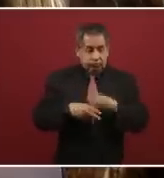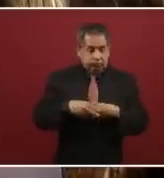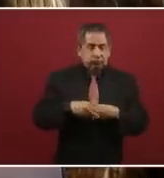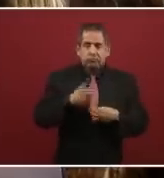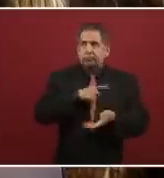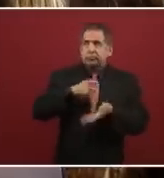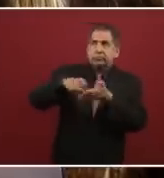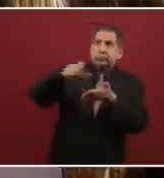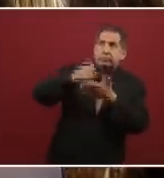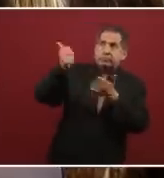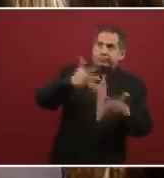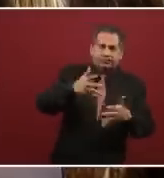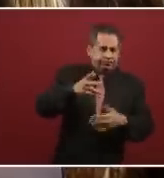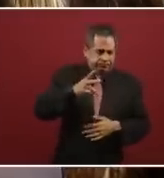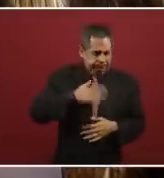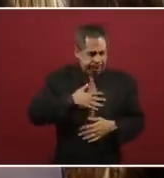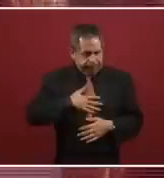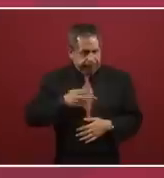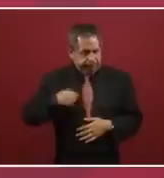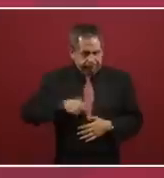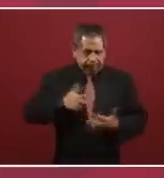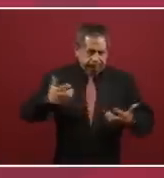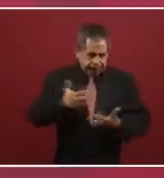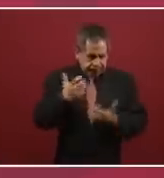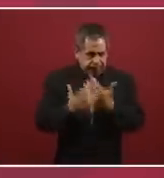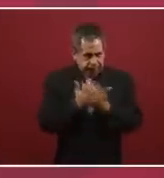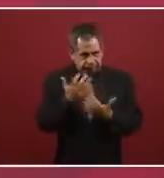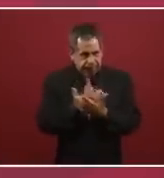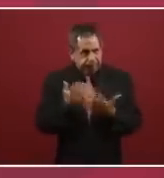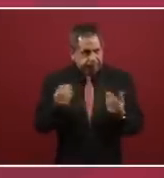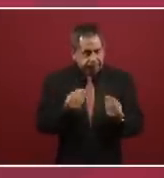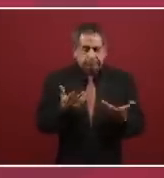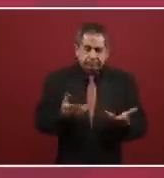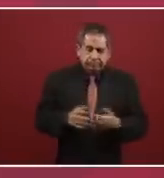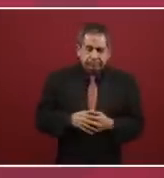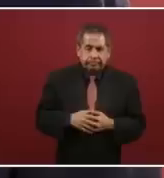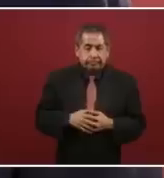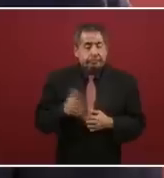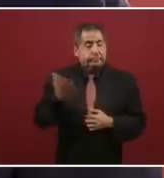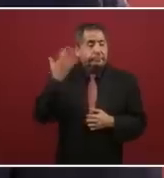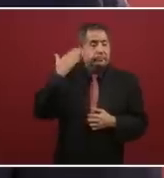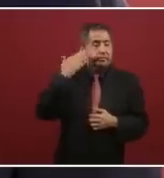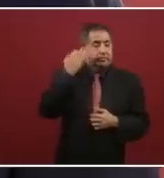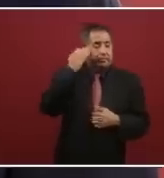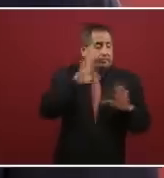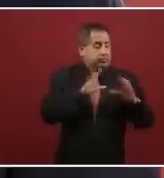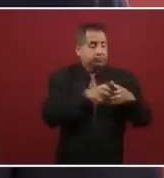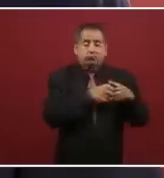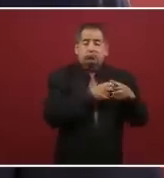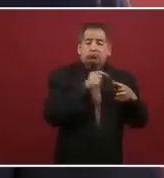comprarlos, porque ya les dije, en el periodo neoliberal